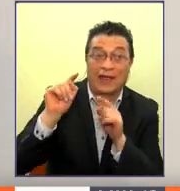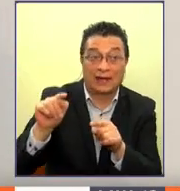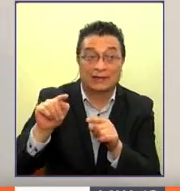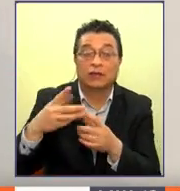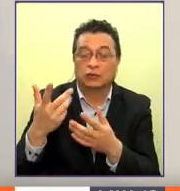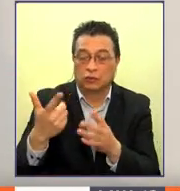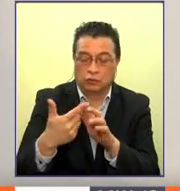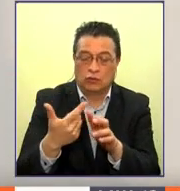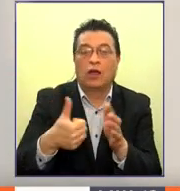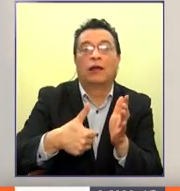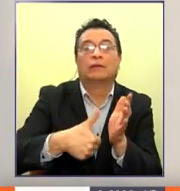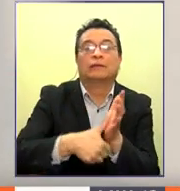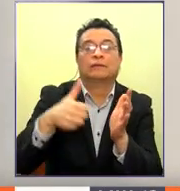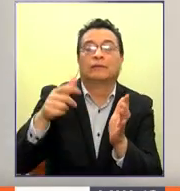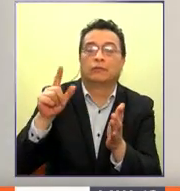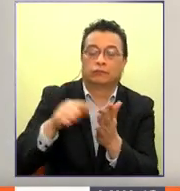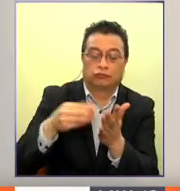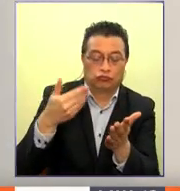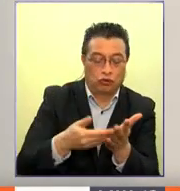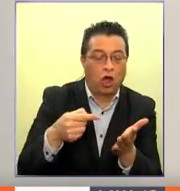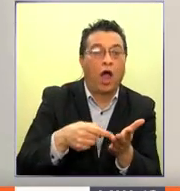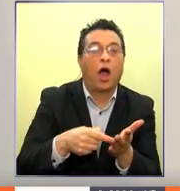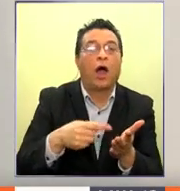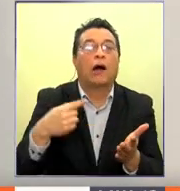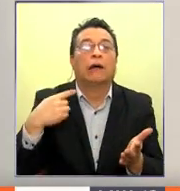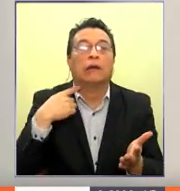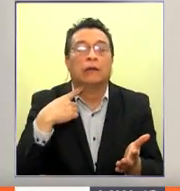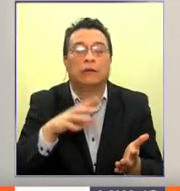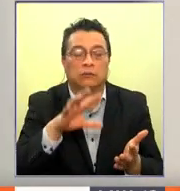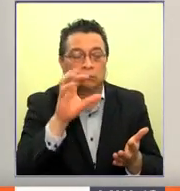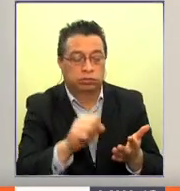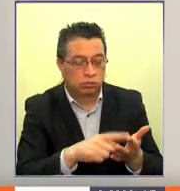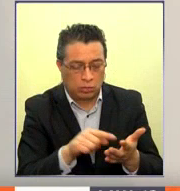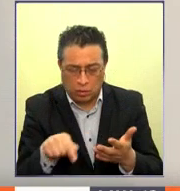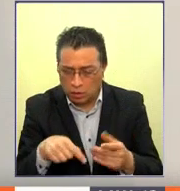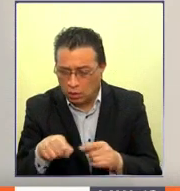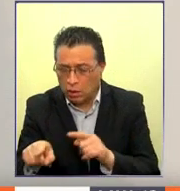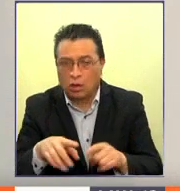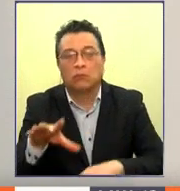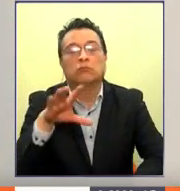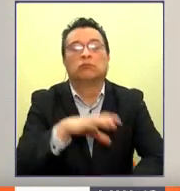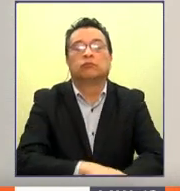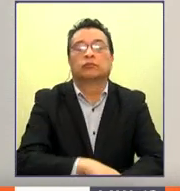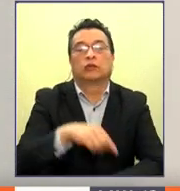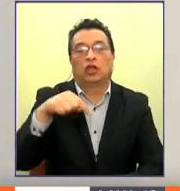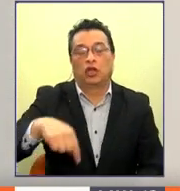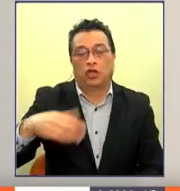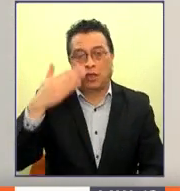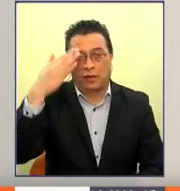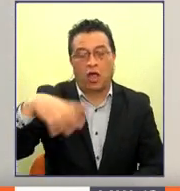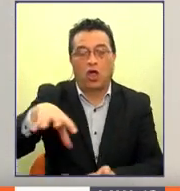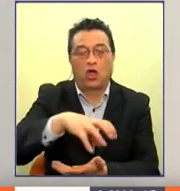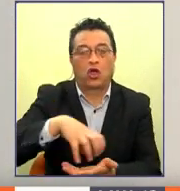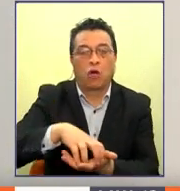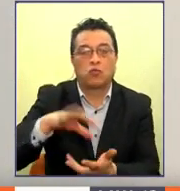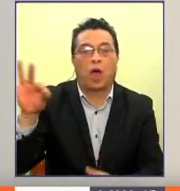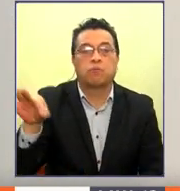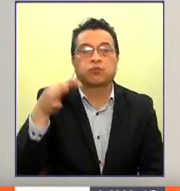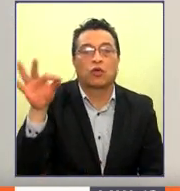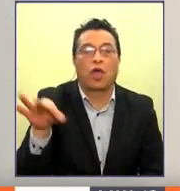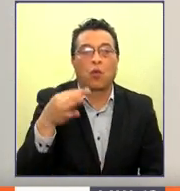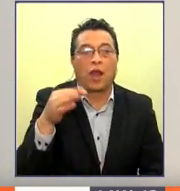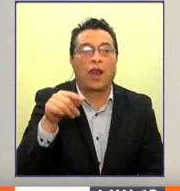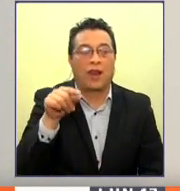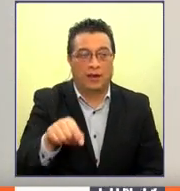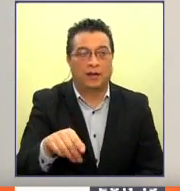una huella dactilar. Con eso se permite su identificación, su ubicación y su detención el día de hoy en la comuna de Pudahuel, el lugar en el